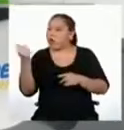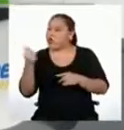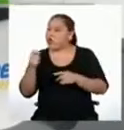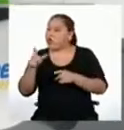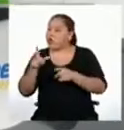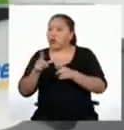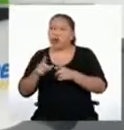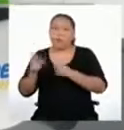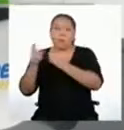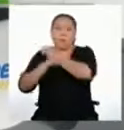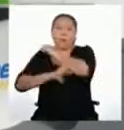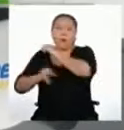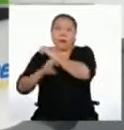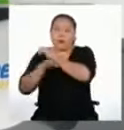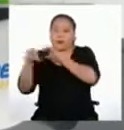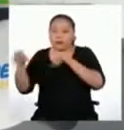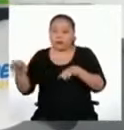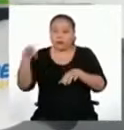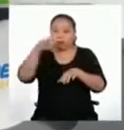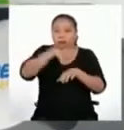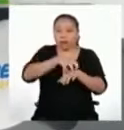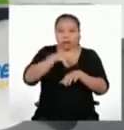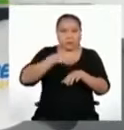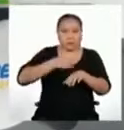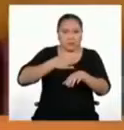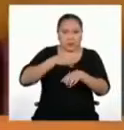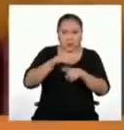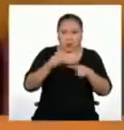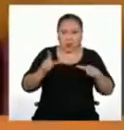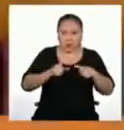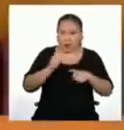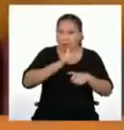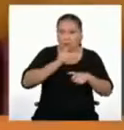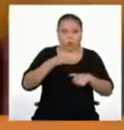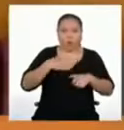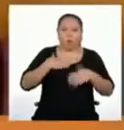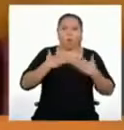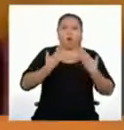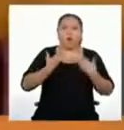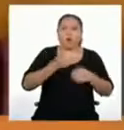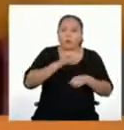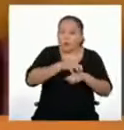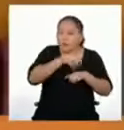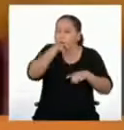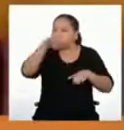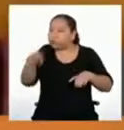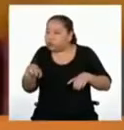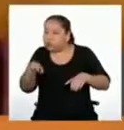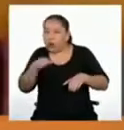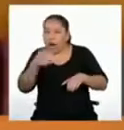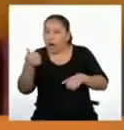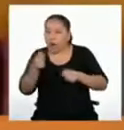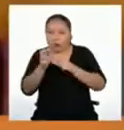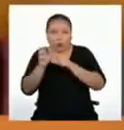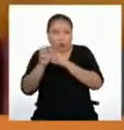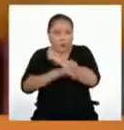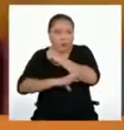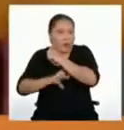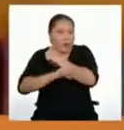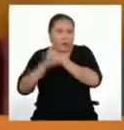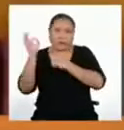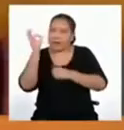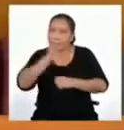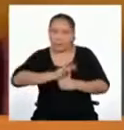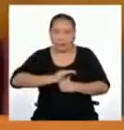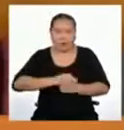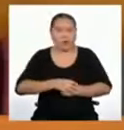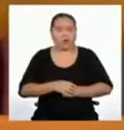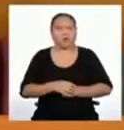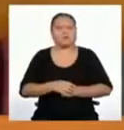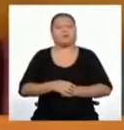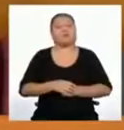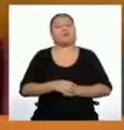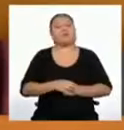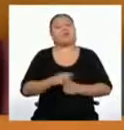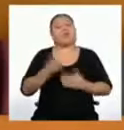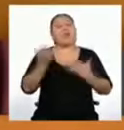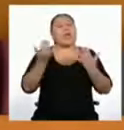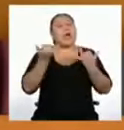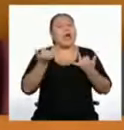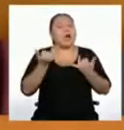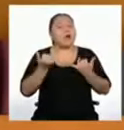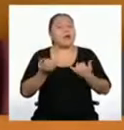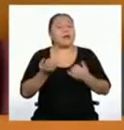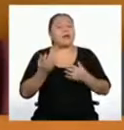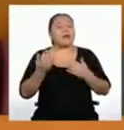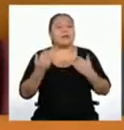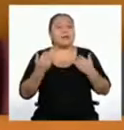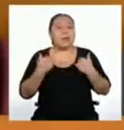tampoco podríamos invadir espacio ajeno cuando se nos plazca. Tienes razón, Yanira. Y si tuviéramos que comparar